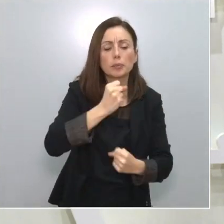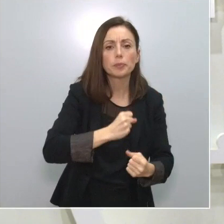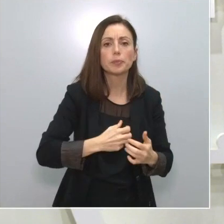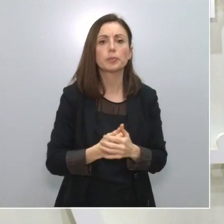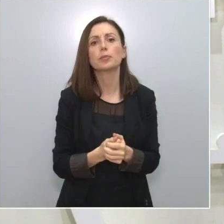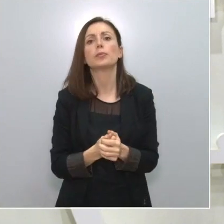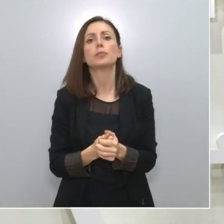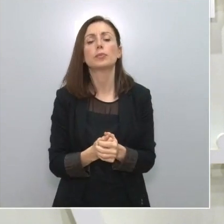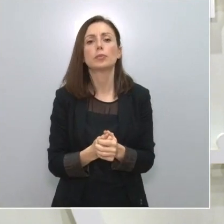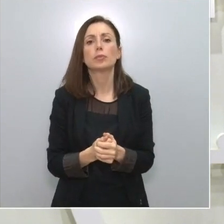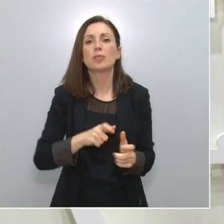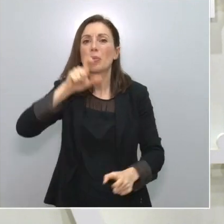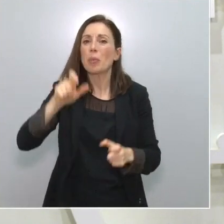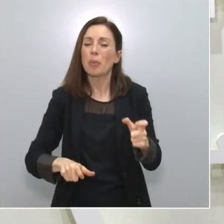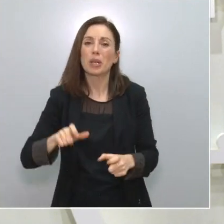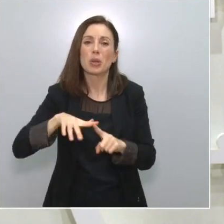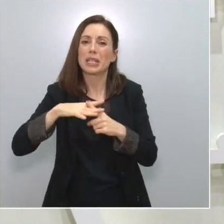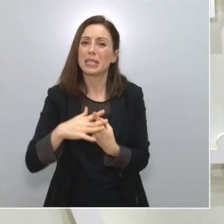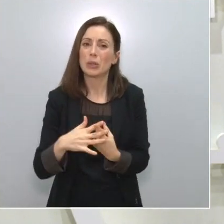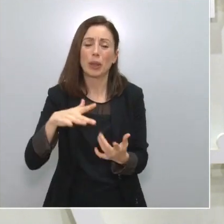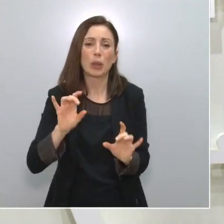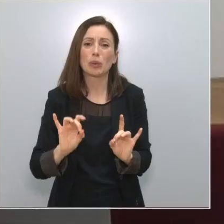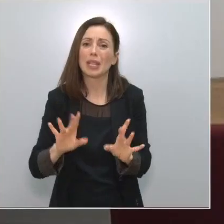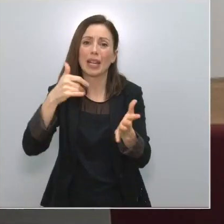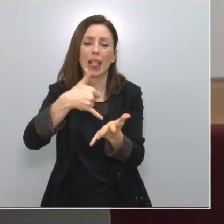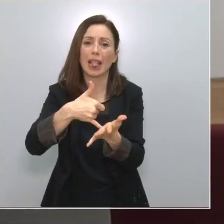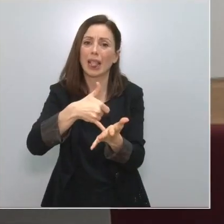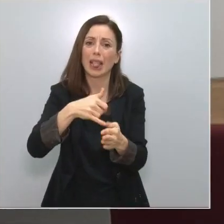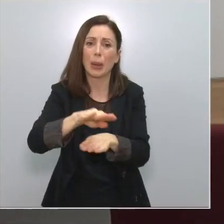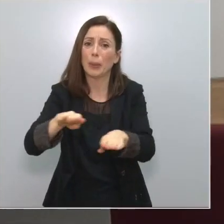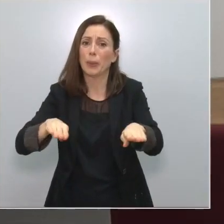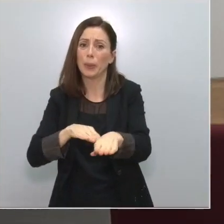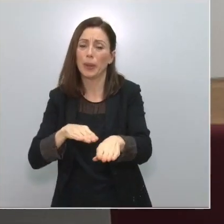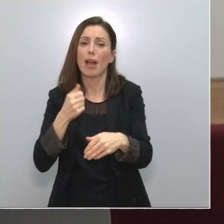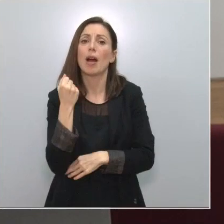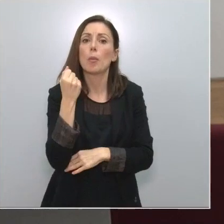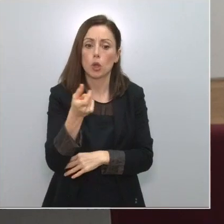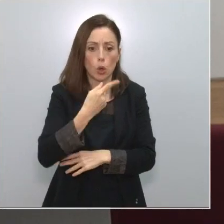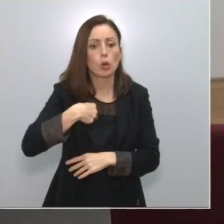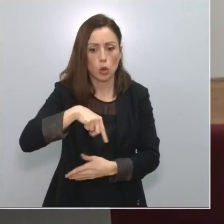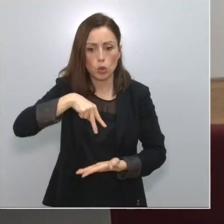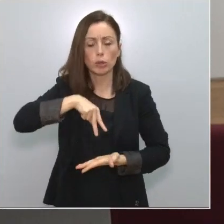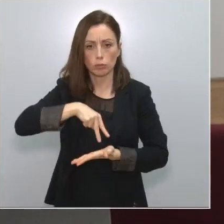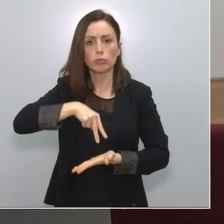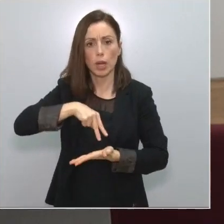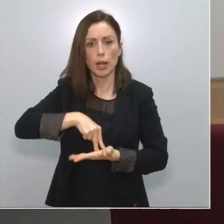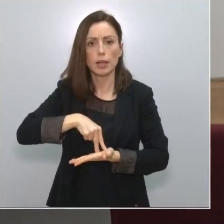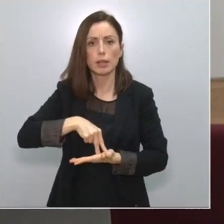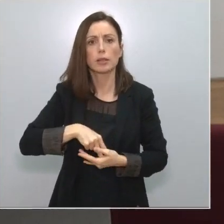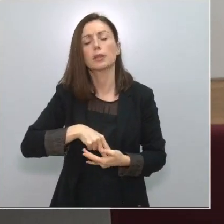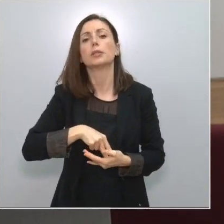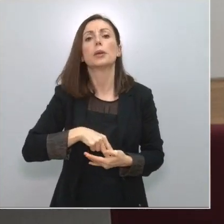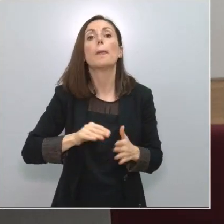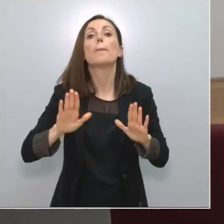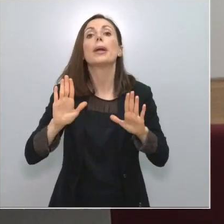aquellos que peor lo estén pasando y que se van a quedar atrás, en todo eso nos van a encontrar. Ahí vamos a estar. Ahora bien, de